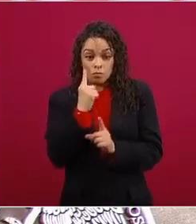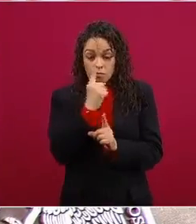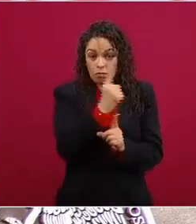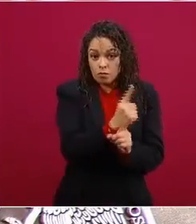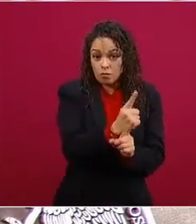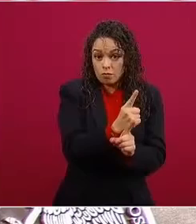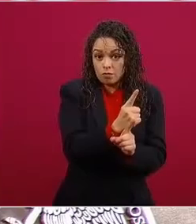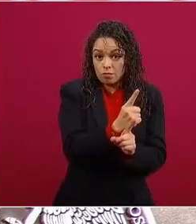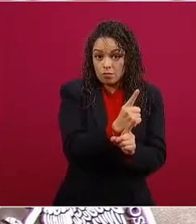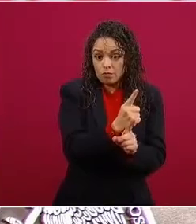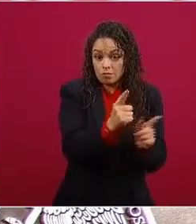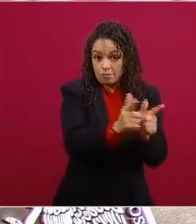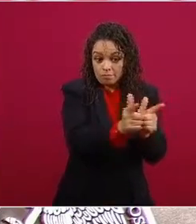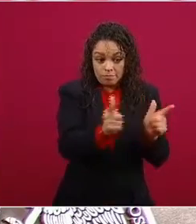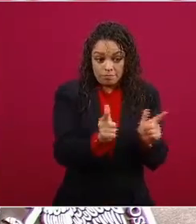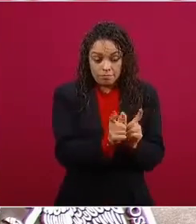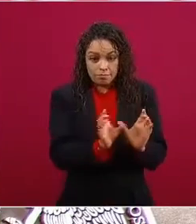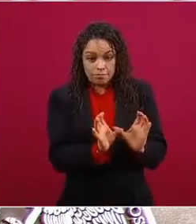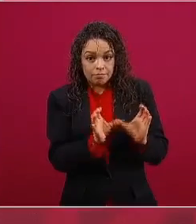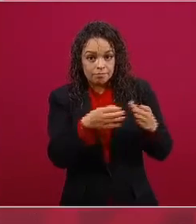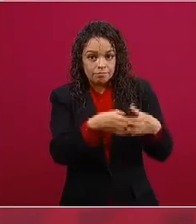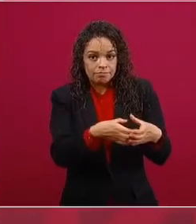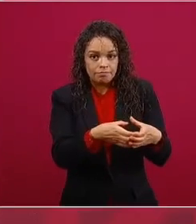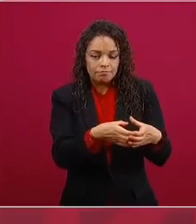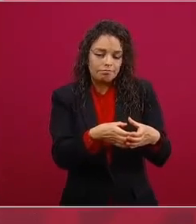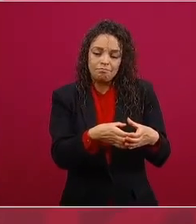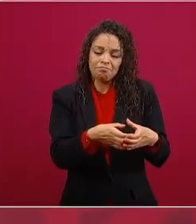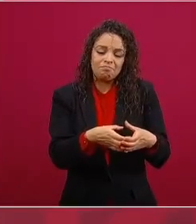a un solo sector, a un solo gremio.